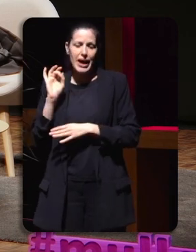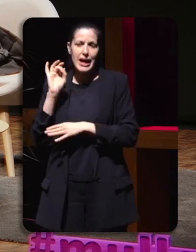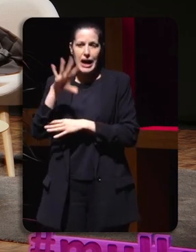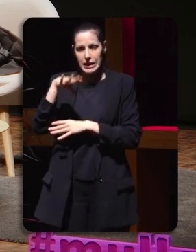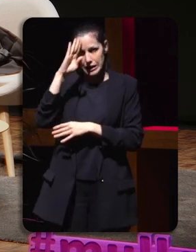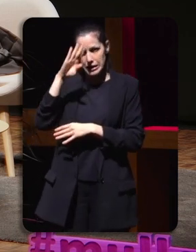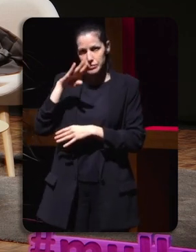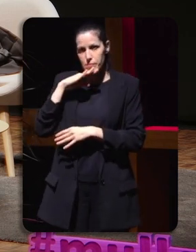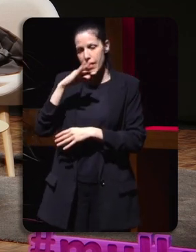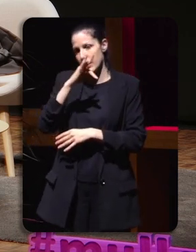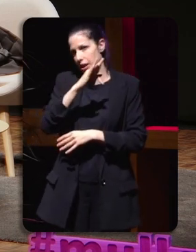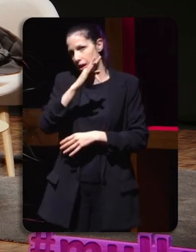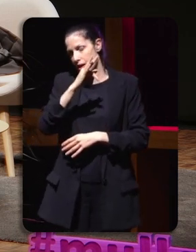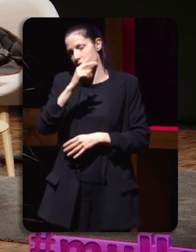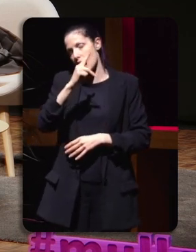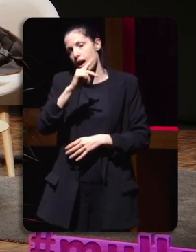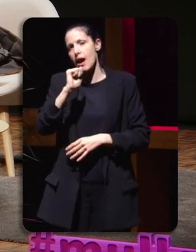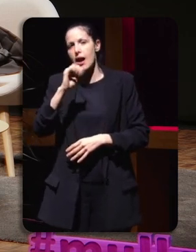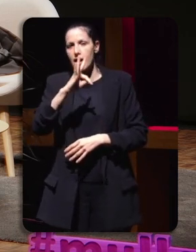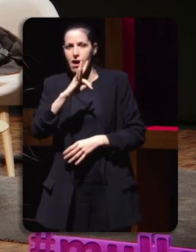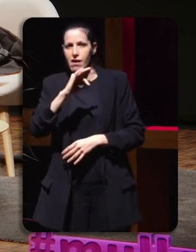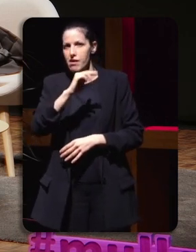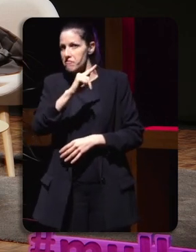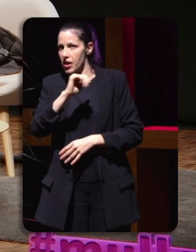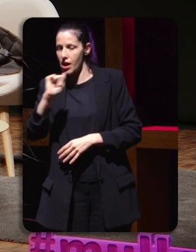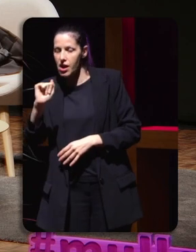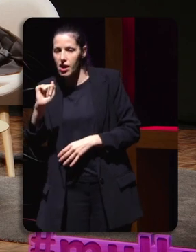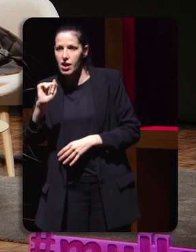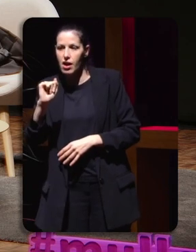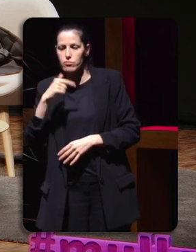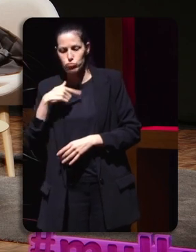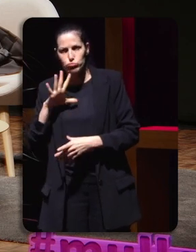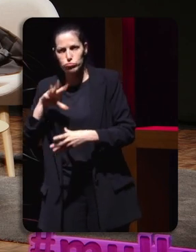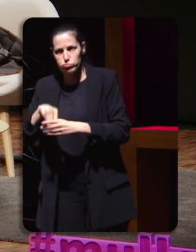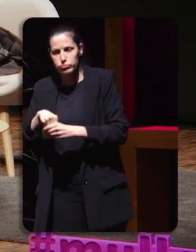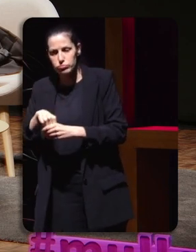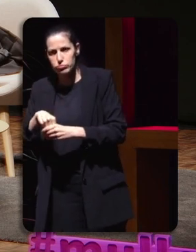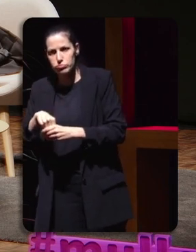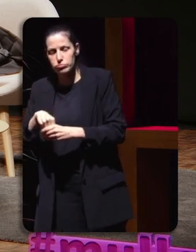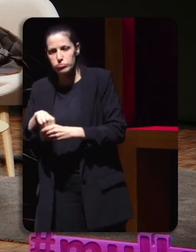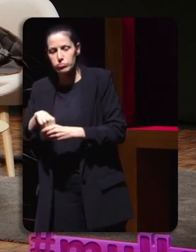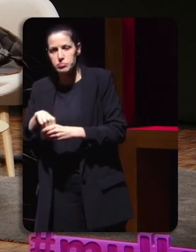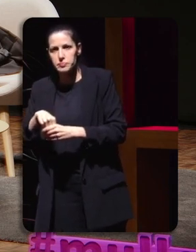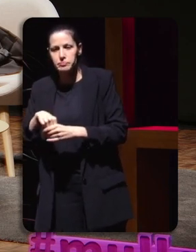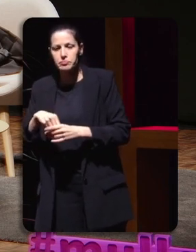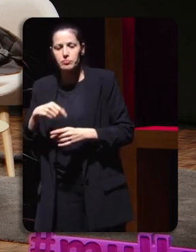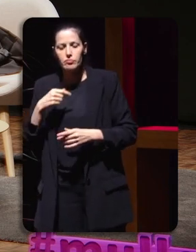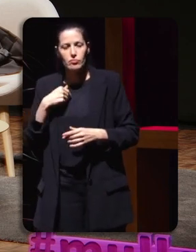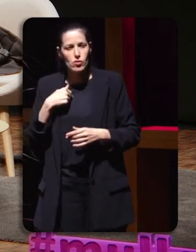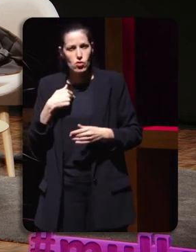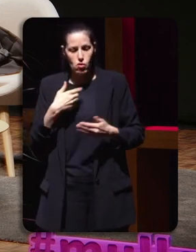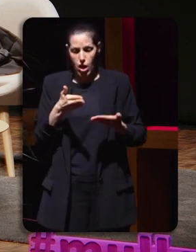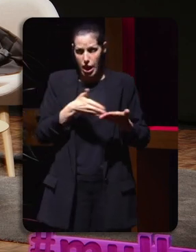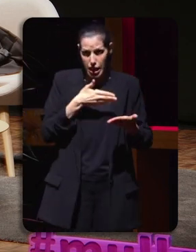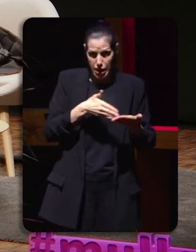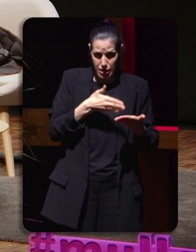Esto no va conmigo no sé qué operación mental le sucede pero cuando iba firmando los libros y tal Bueno antes